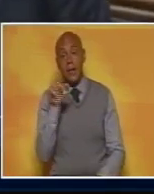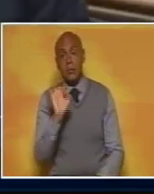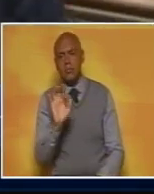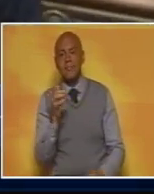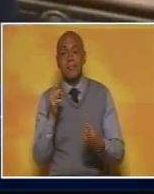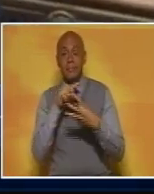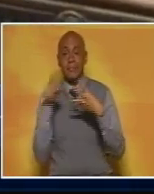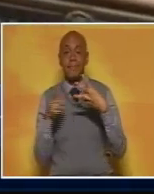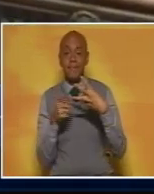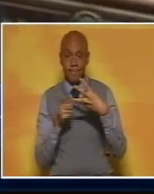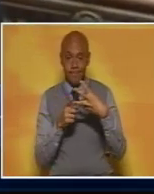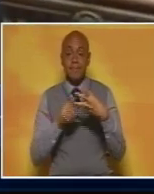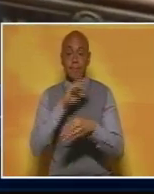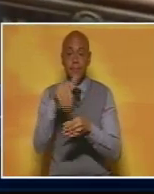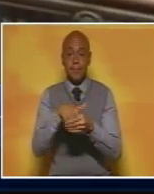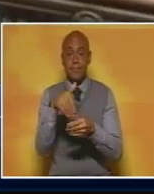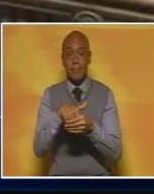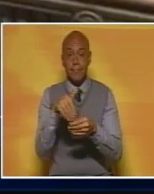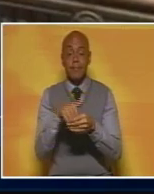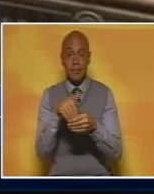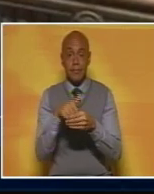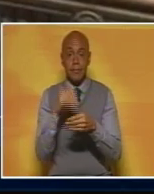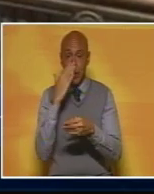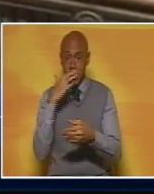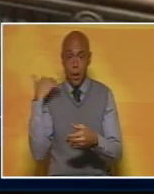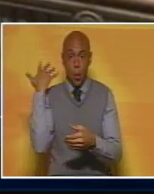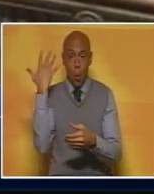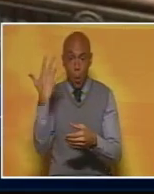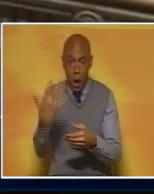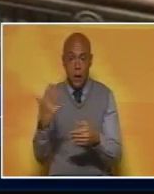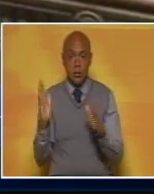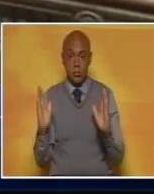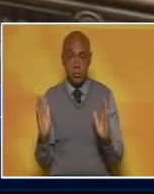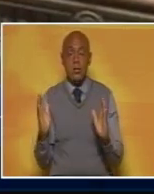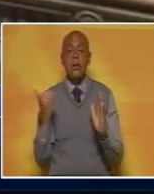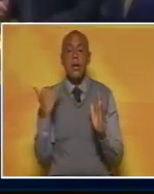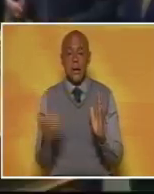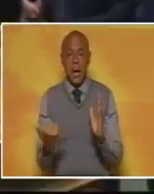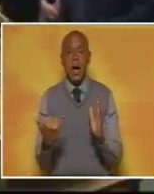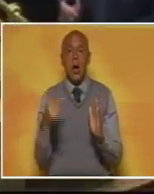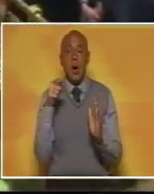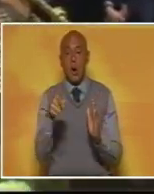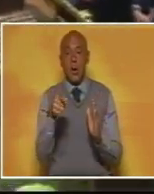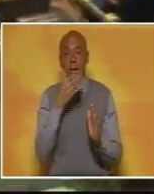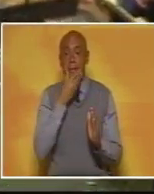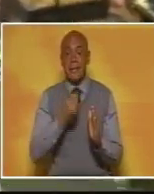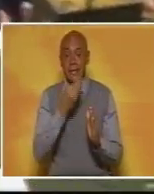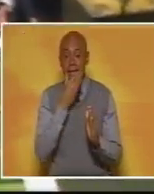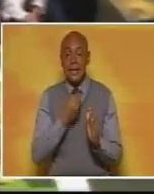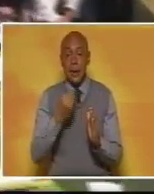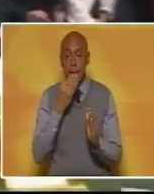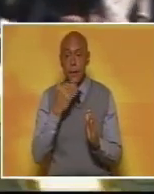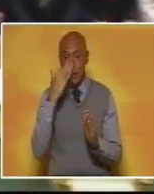terceras elecciones generales en menos de 5 años y las primeras que se celebrarán en pleno invierno desde